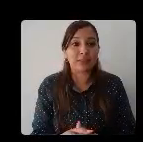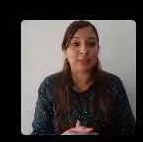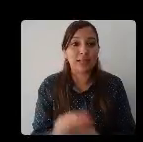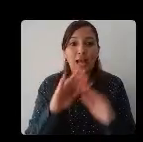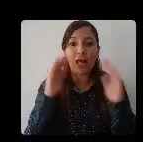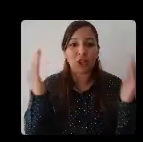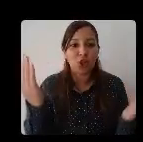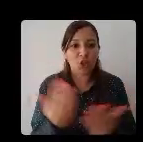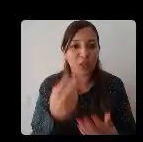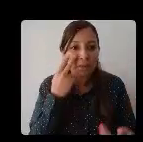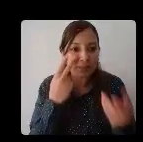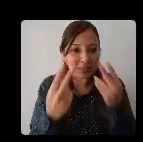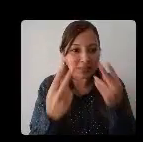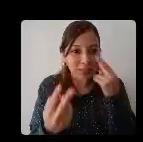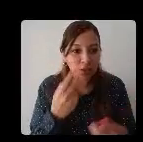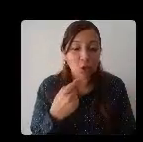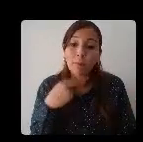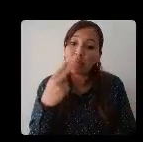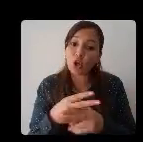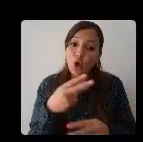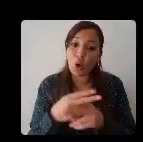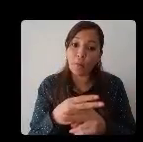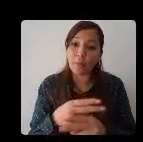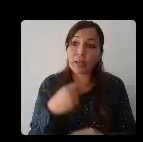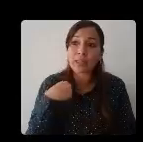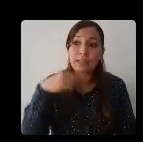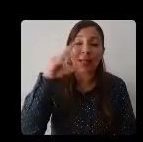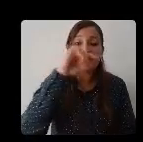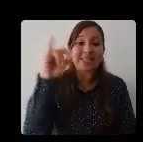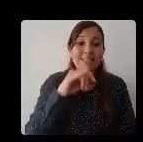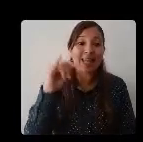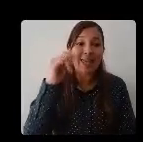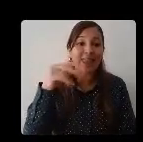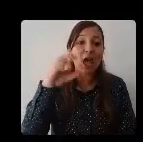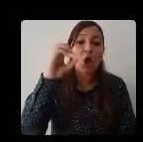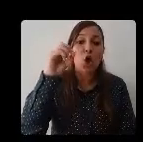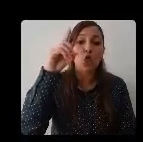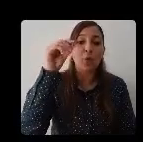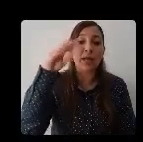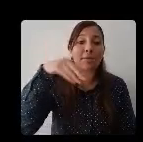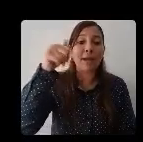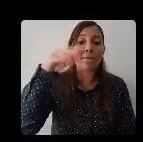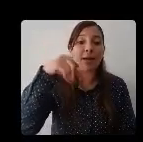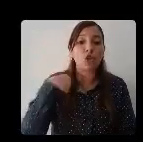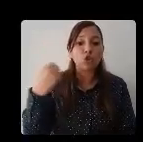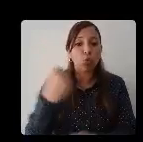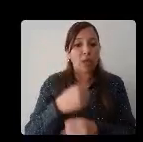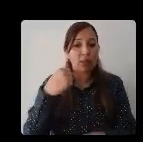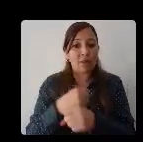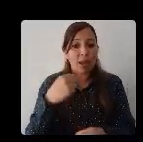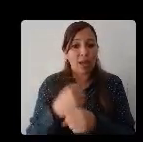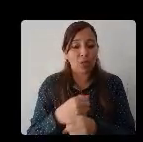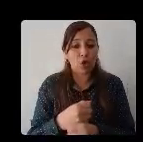Iseida Condorvil Camamani. Yo soy una emprendedora de turismo comunitario que está ubicado en la región